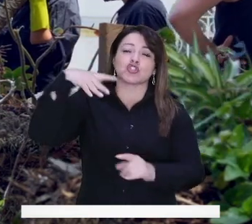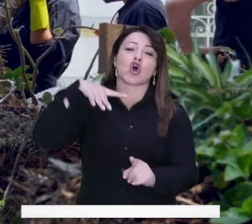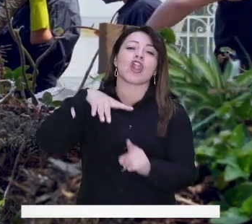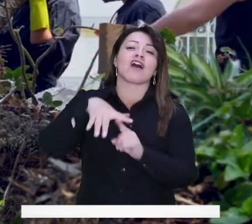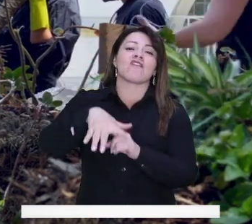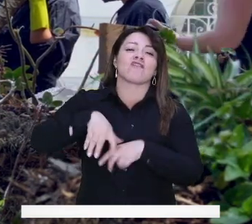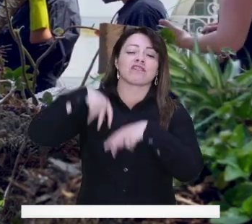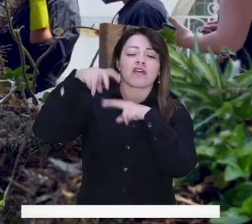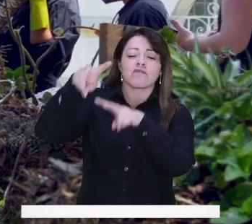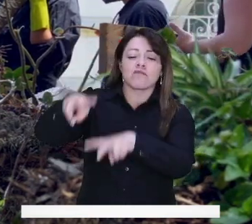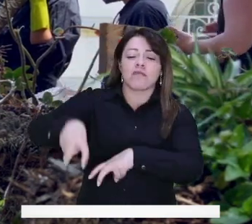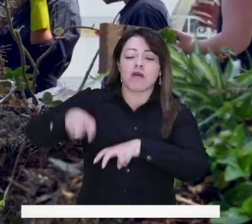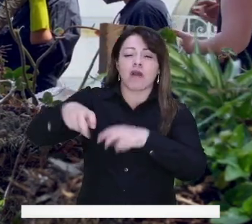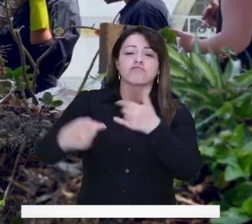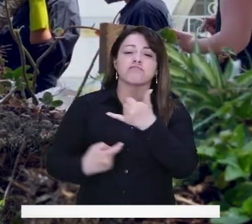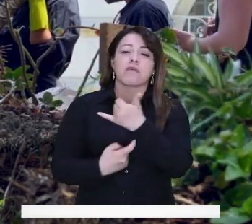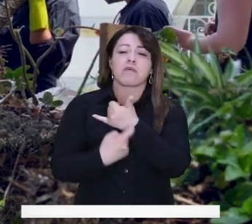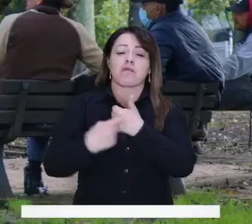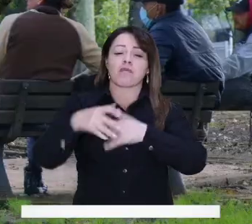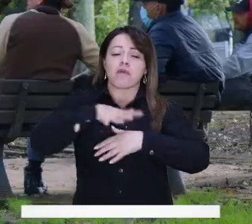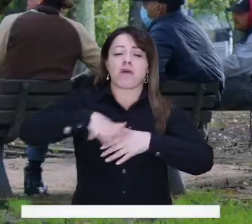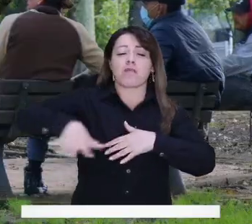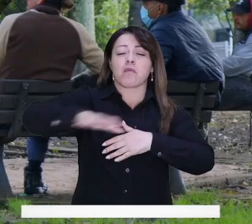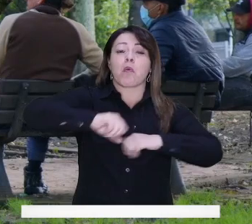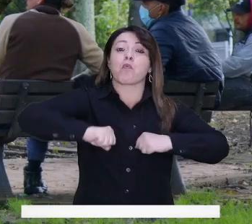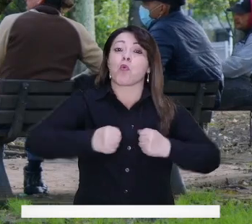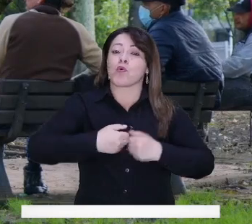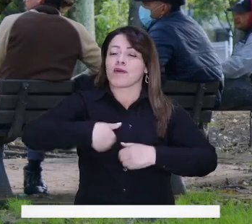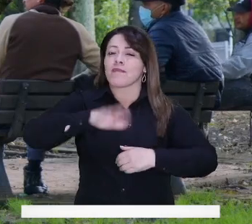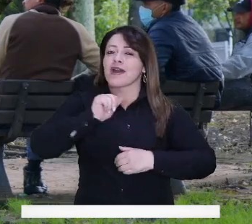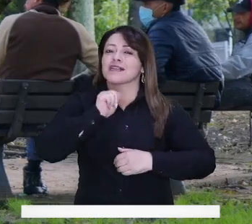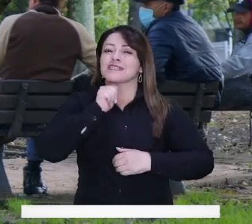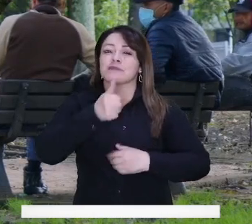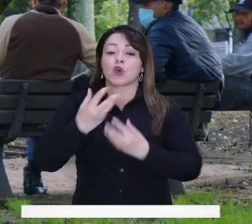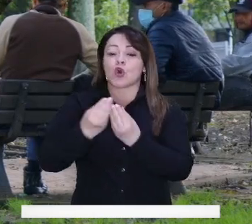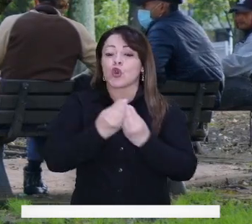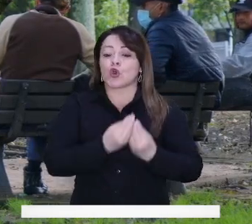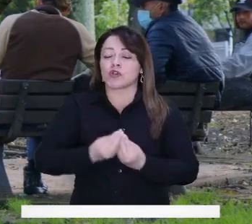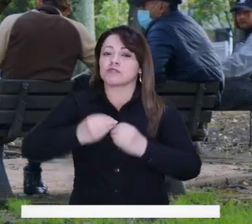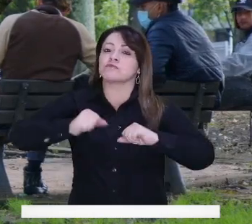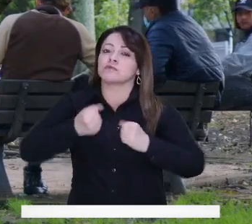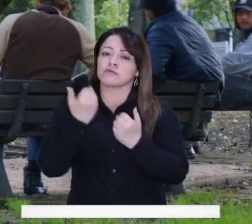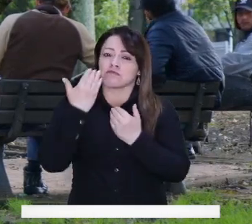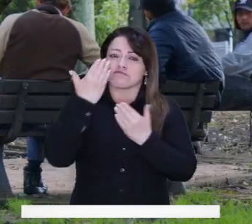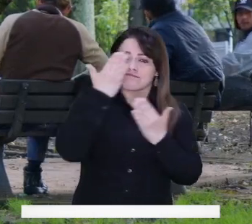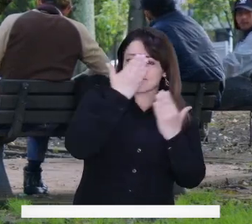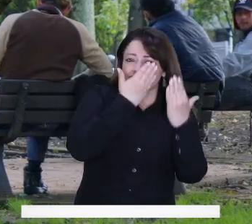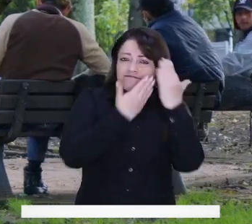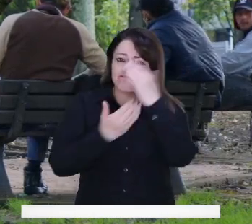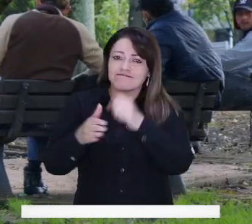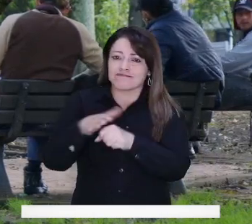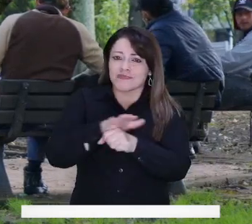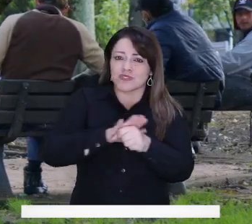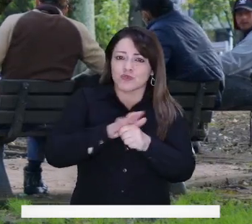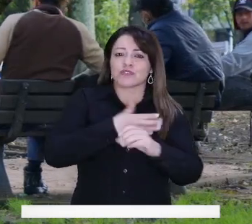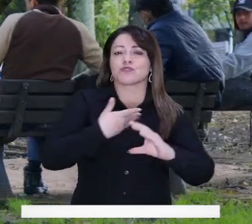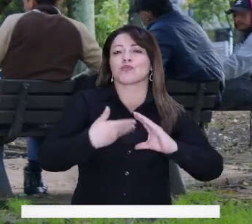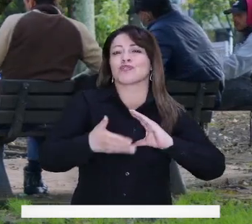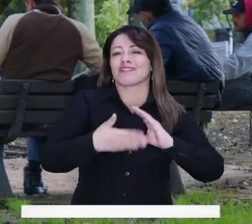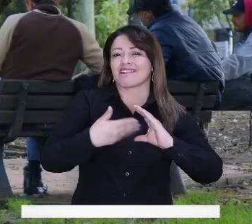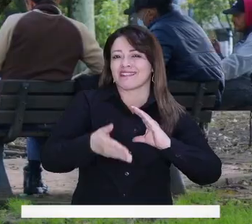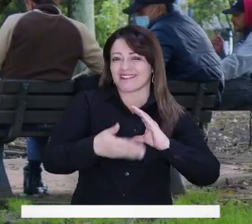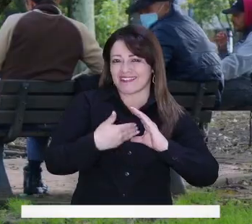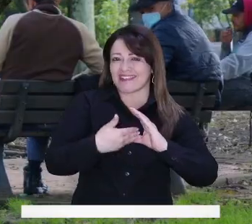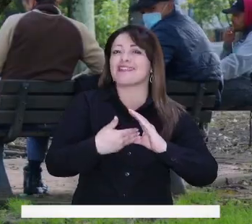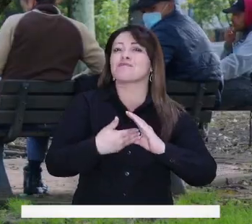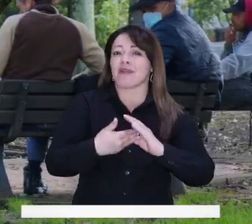y humanos en las diferentes regiones del país. El Plan de Acción Climática, el cual el Consejo de Bogotá observa detenidamente, contiene